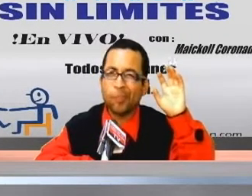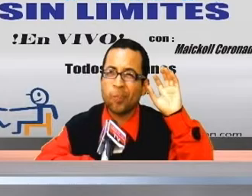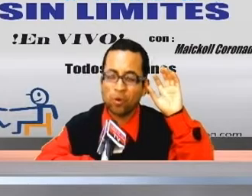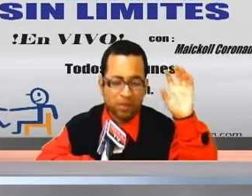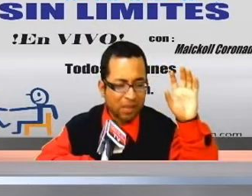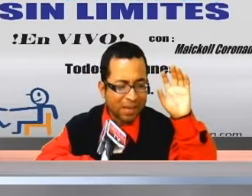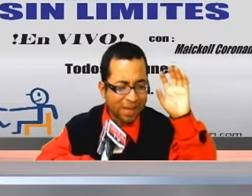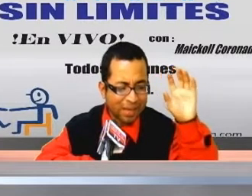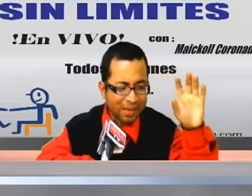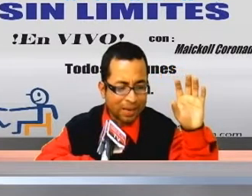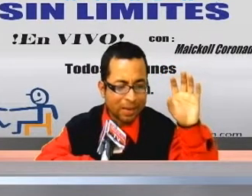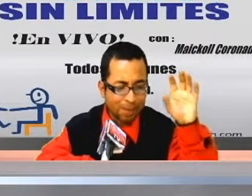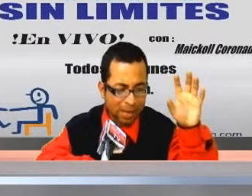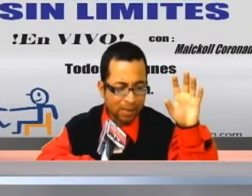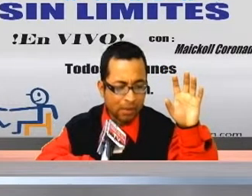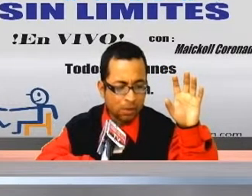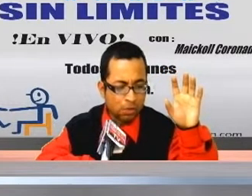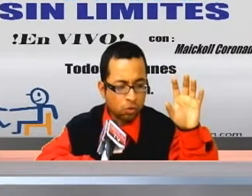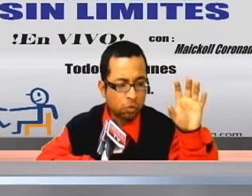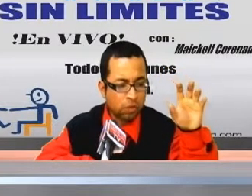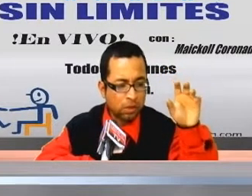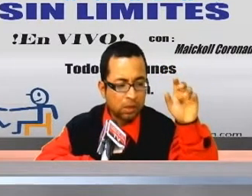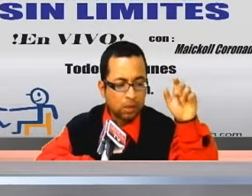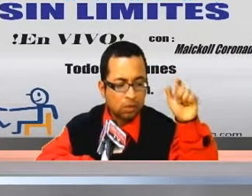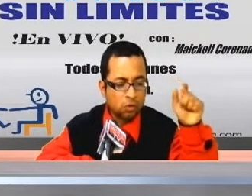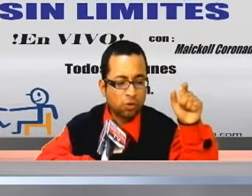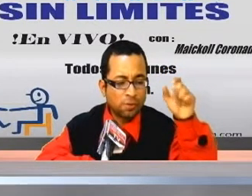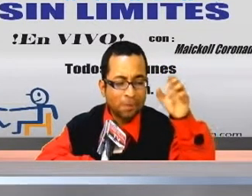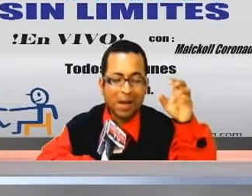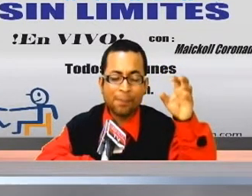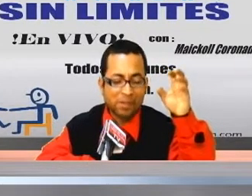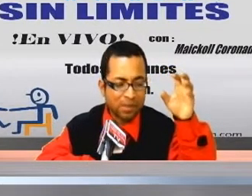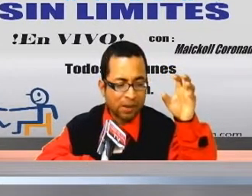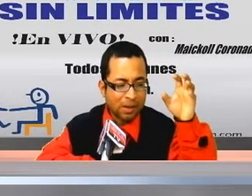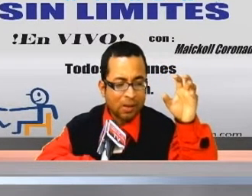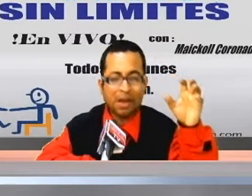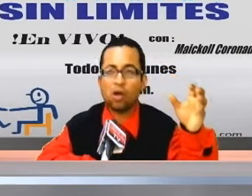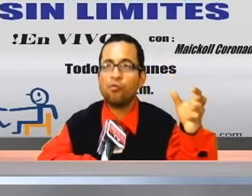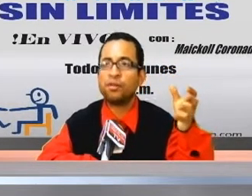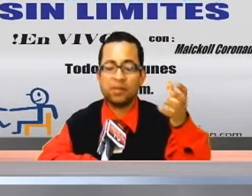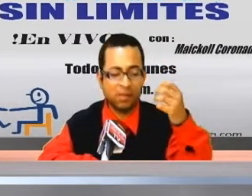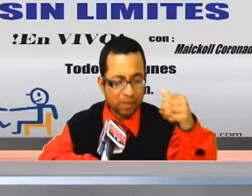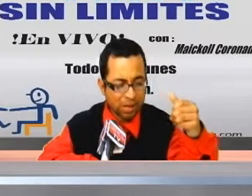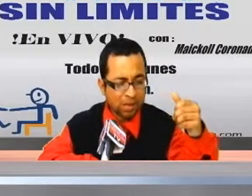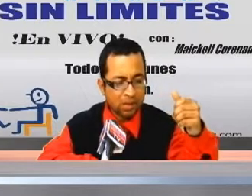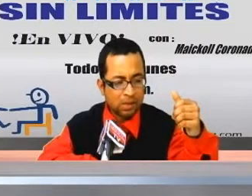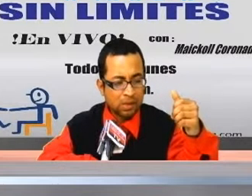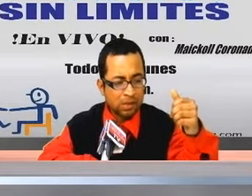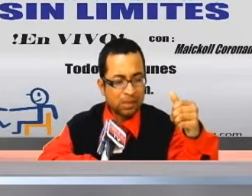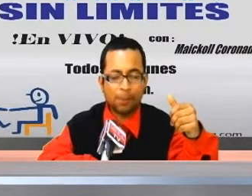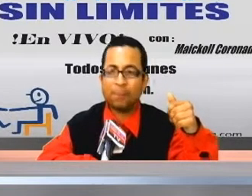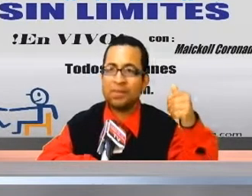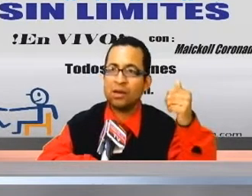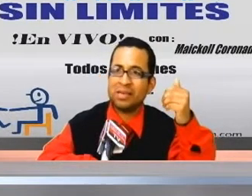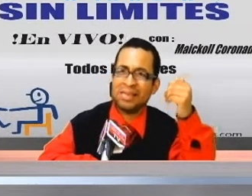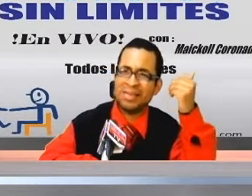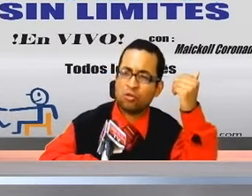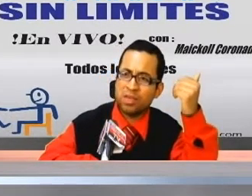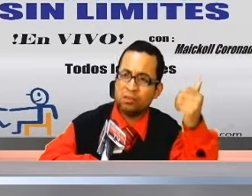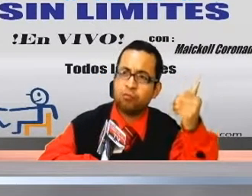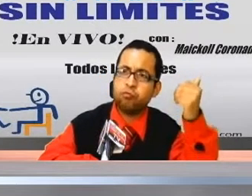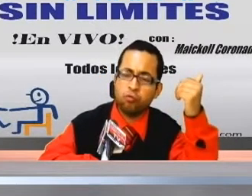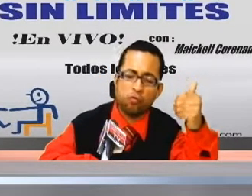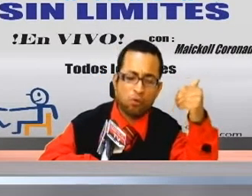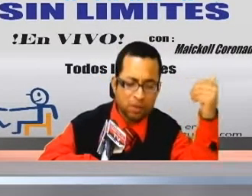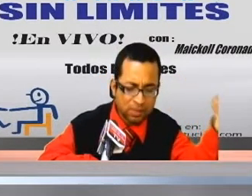quiero que proyecten la imagen donde van a apreciar la confraternidad de los